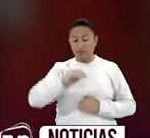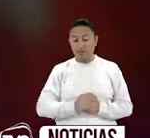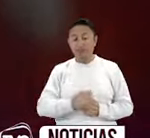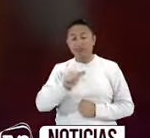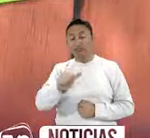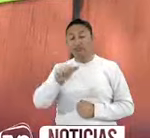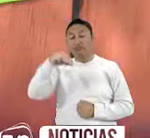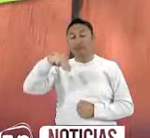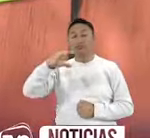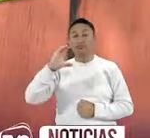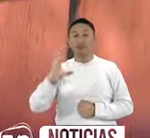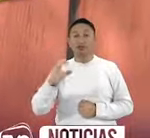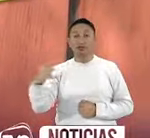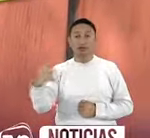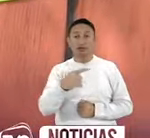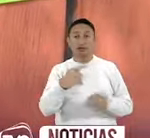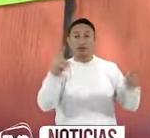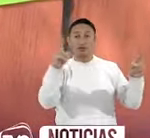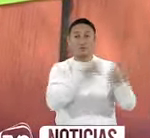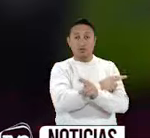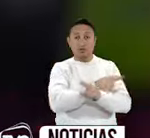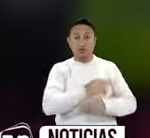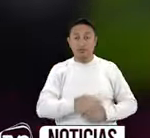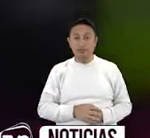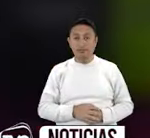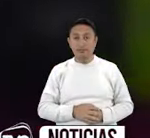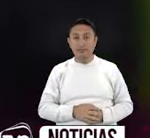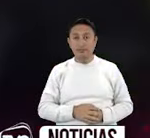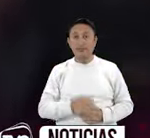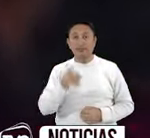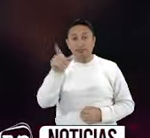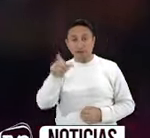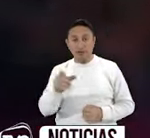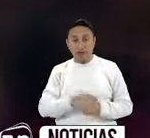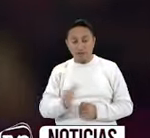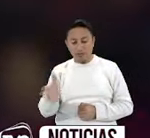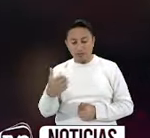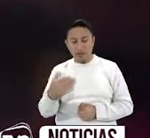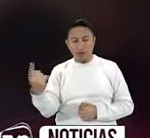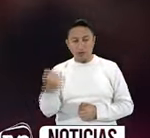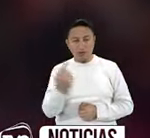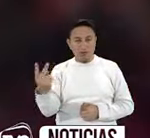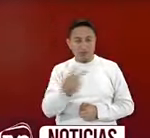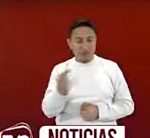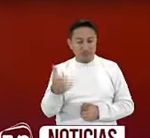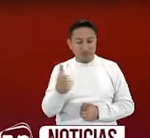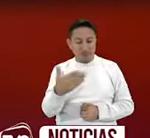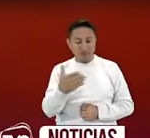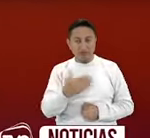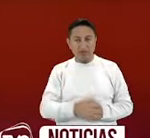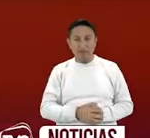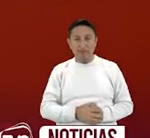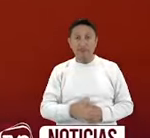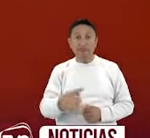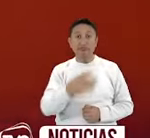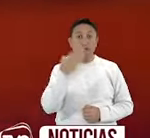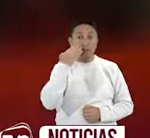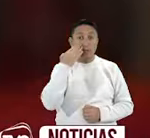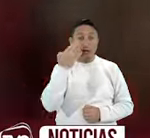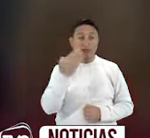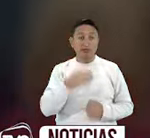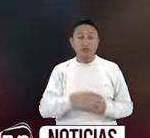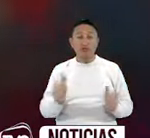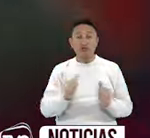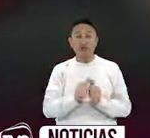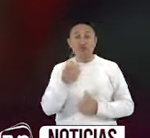procedieron a clausurar la gallera. Uno por uno fueron saliendo los apostadores, entre ellos madres de familia con pequeños niños